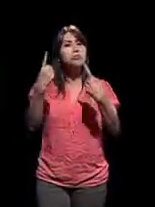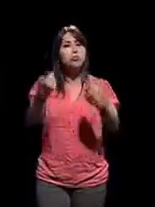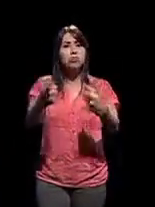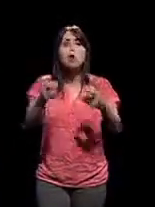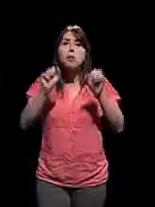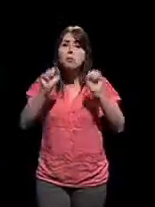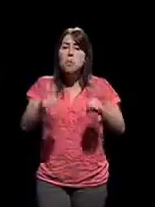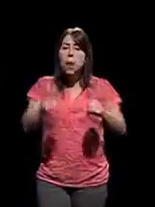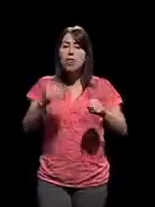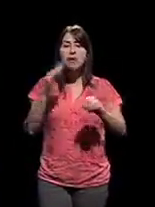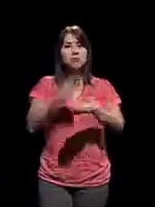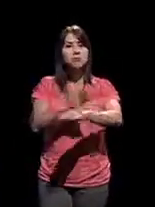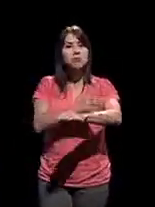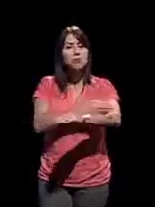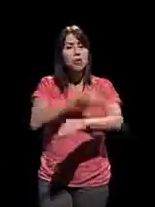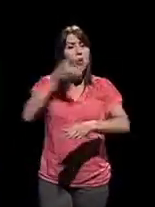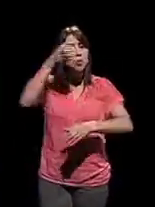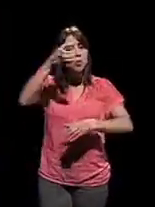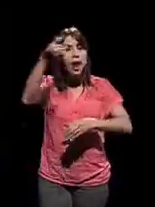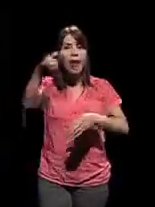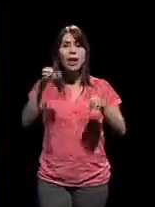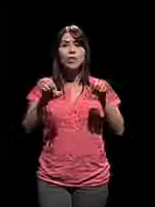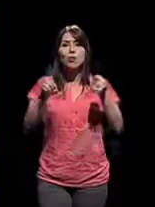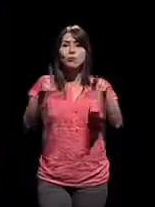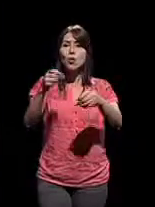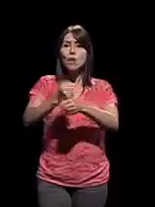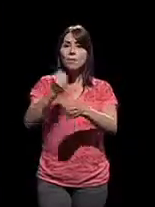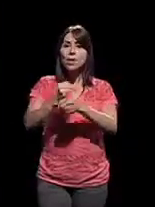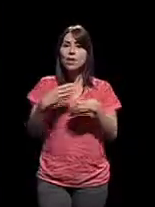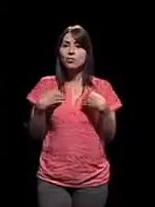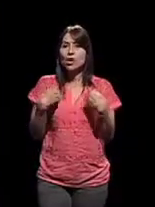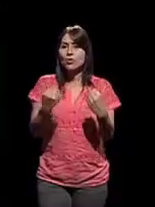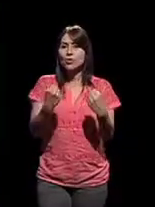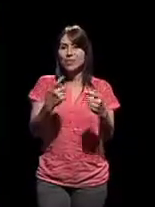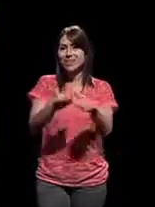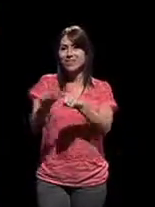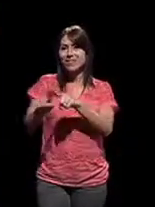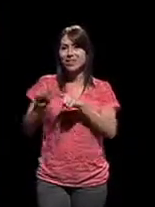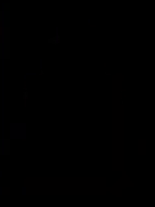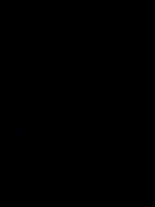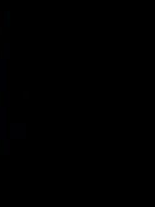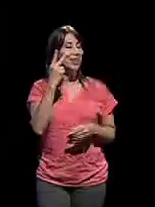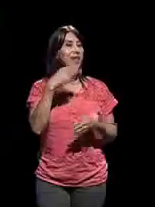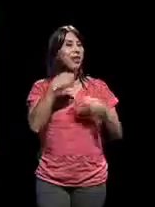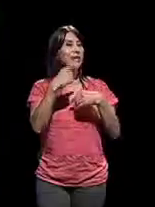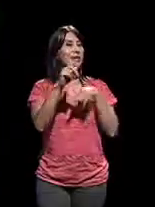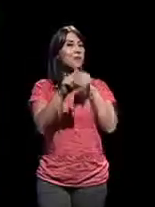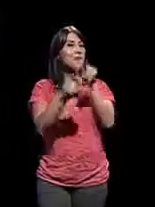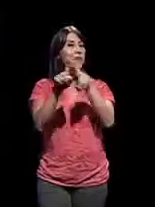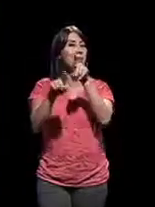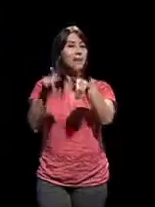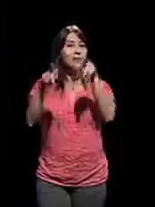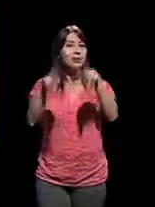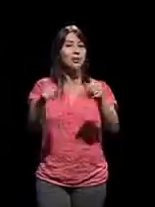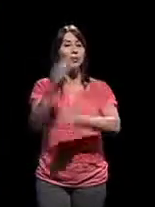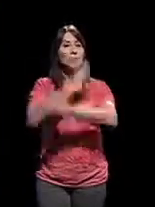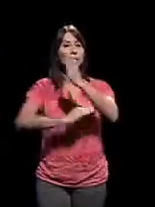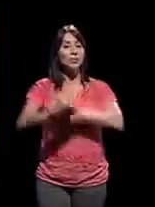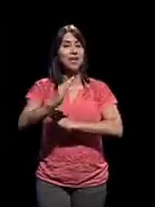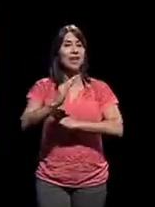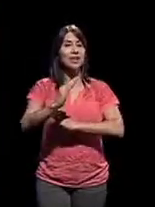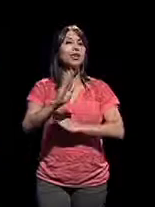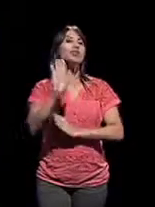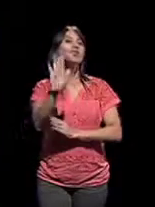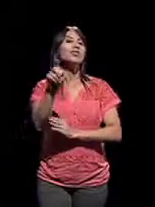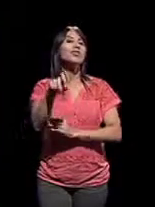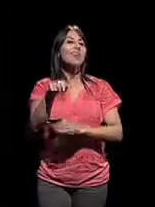ámbito cultural, de educación, de empleo, de salud, como en todos los demás ámbitos, ¿verdad? Vamos a ver un sondeo que hicimos con población con discapacidad